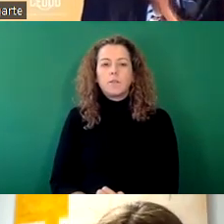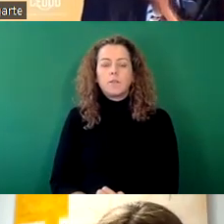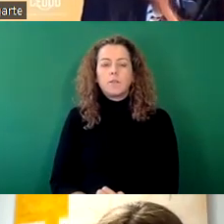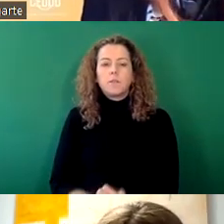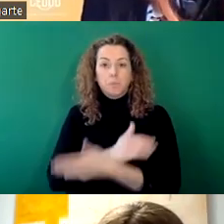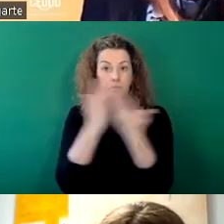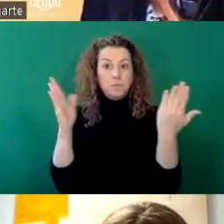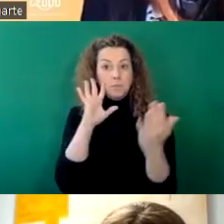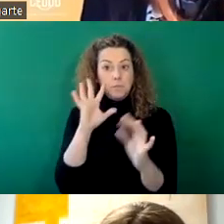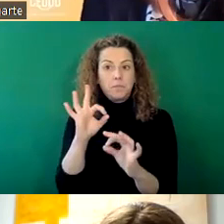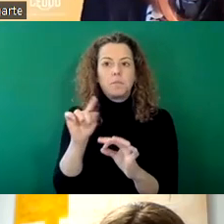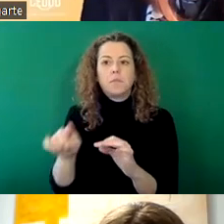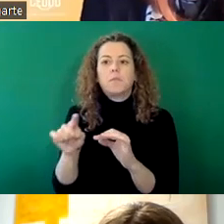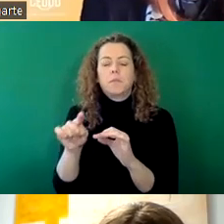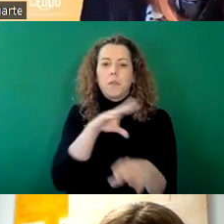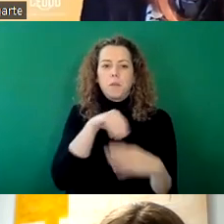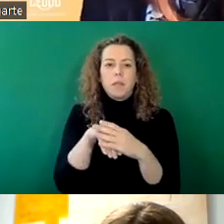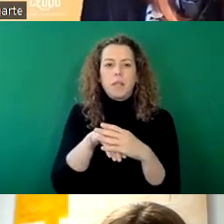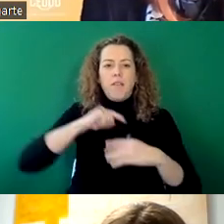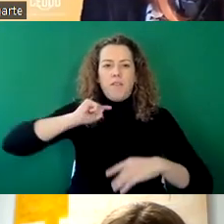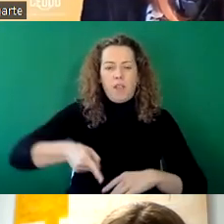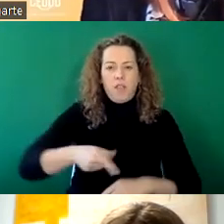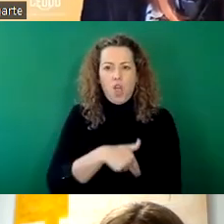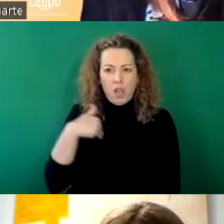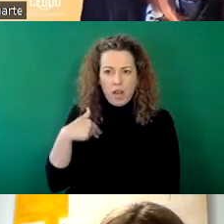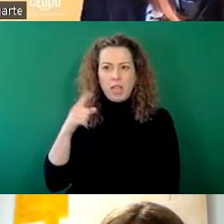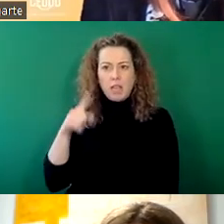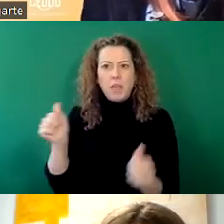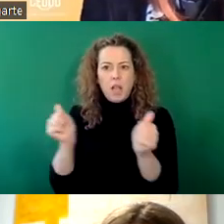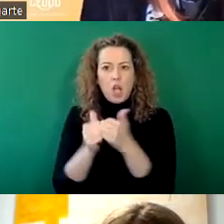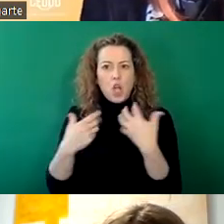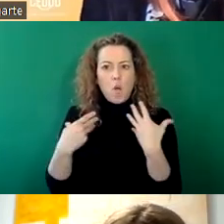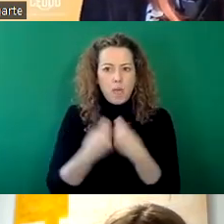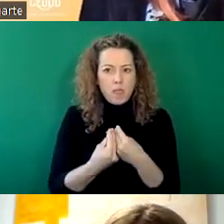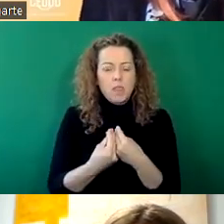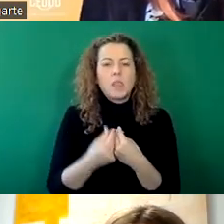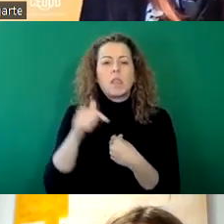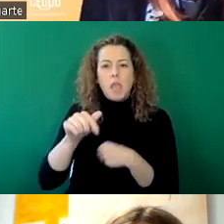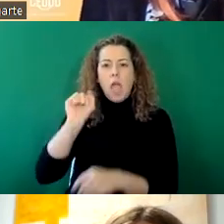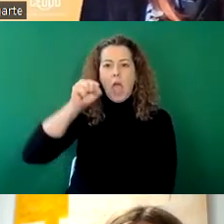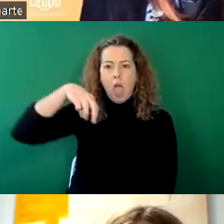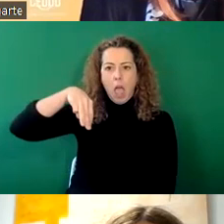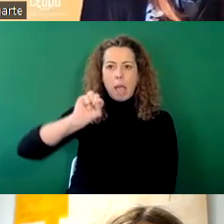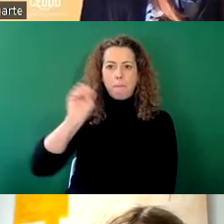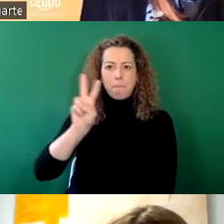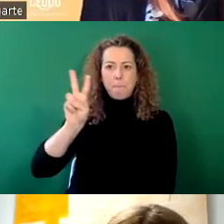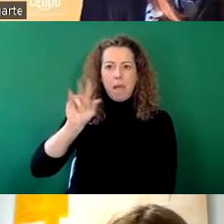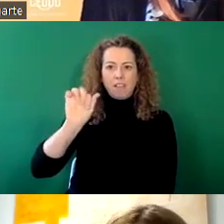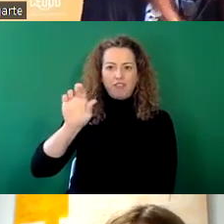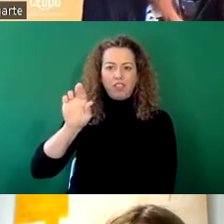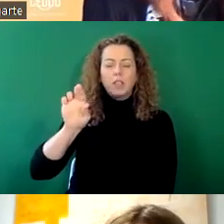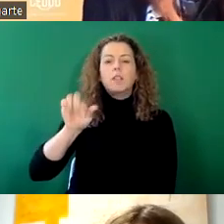Por supuesto, una vez implicada la dirección general y la compañía, en este caso Amavir, lo